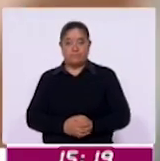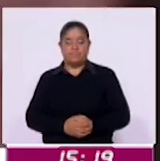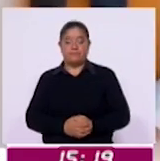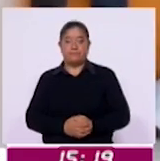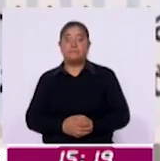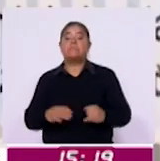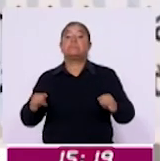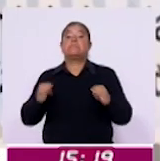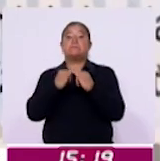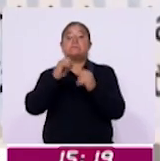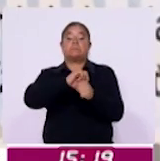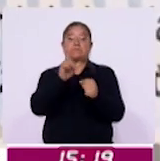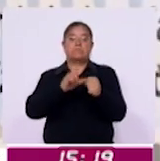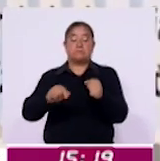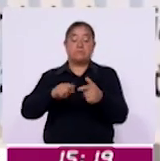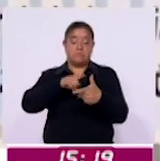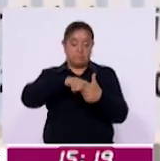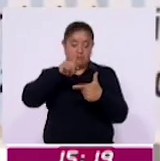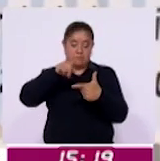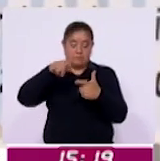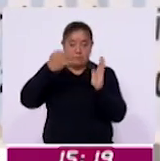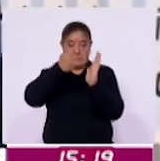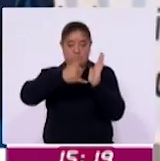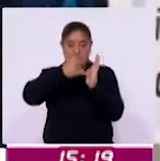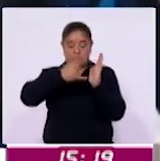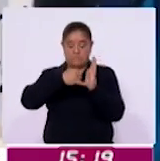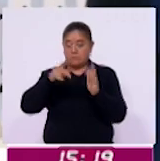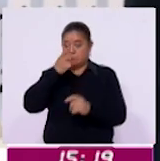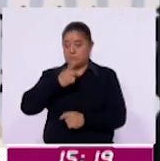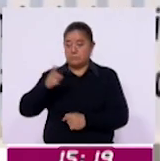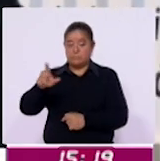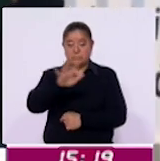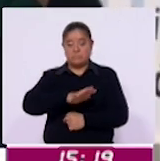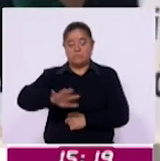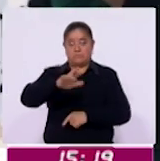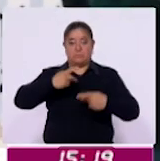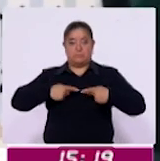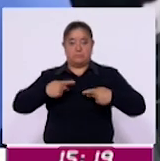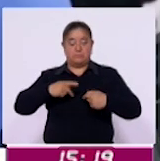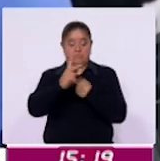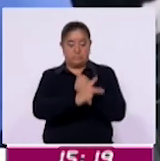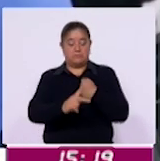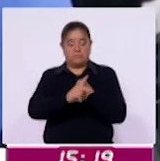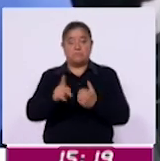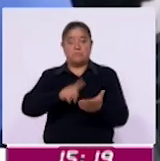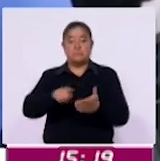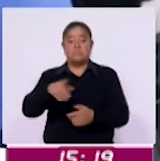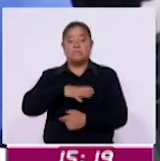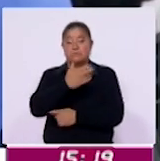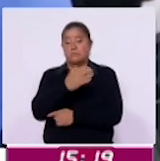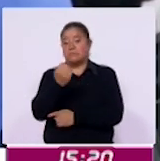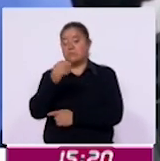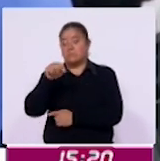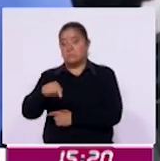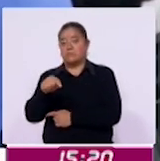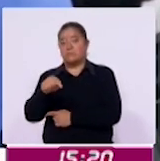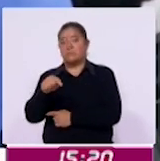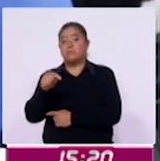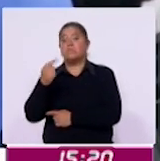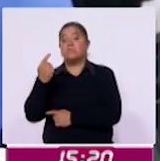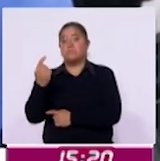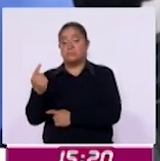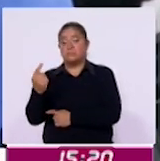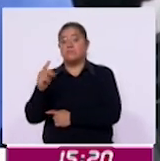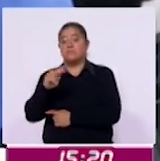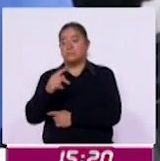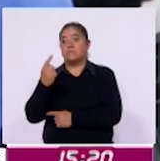El Instituto Nacional de Estadística y Geografía estimó que la población ocupada en el país ascendió a 59.81 millones de personas